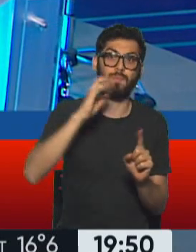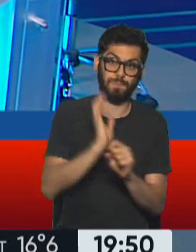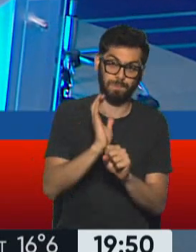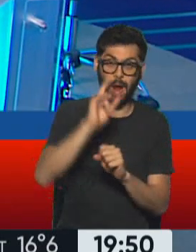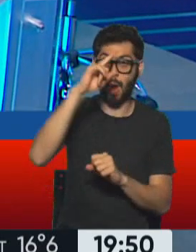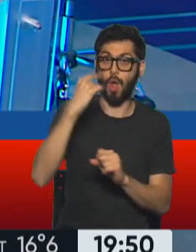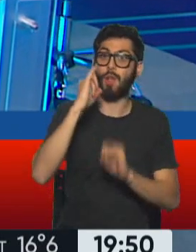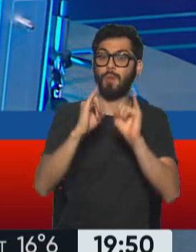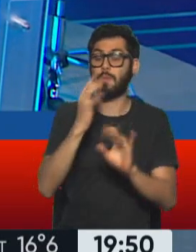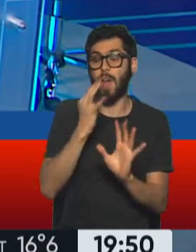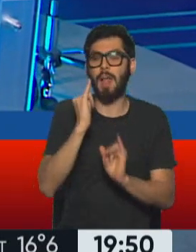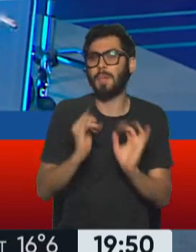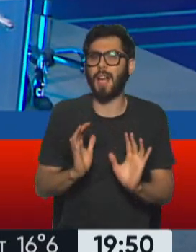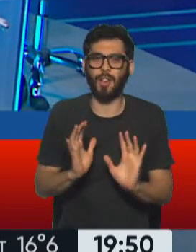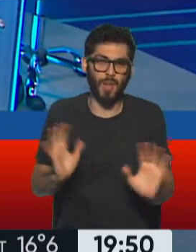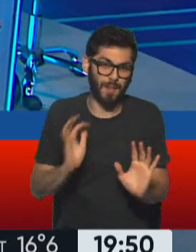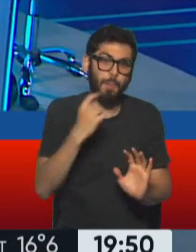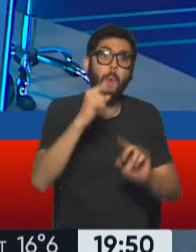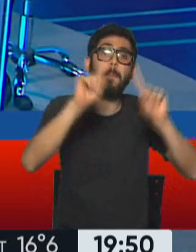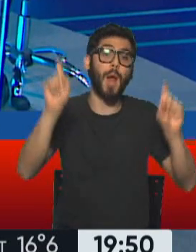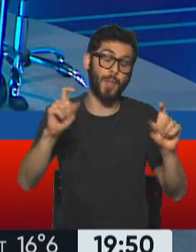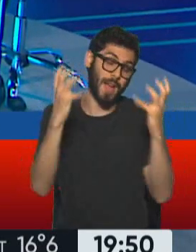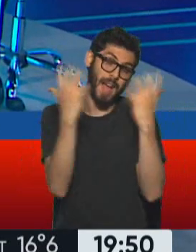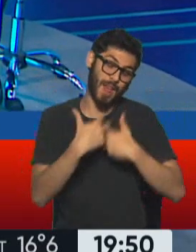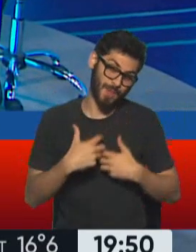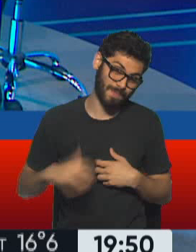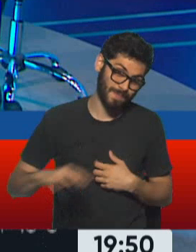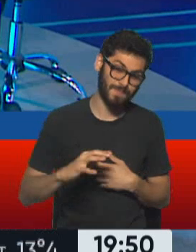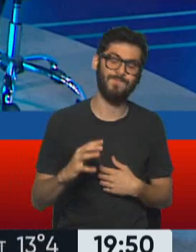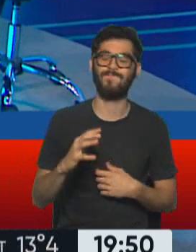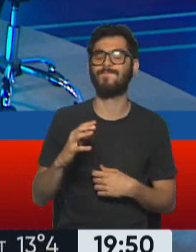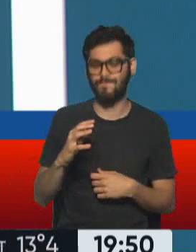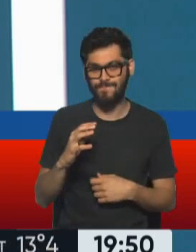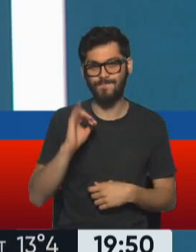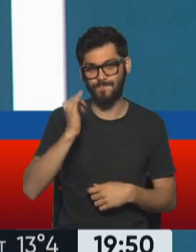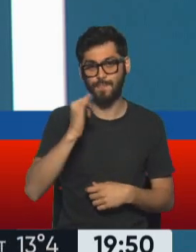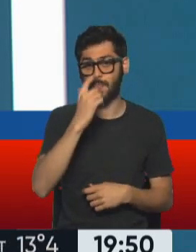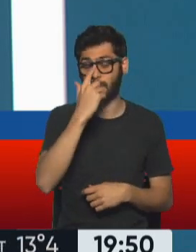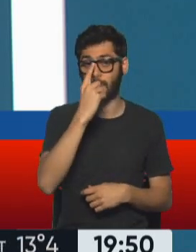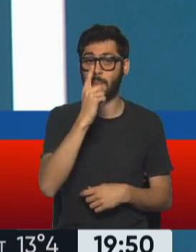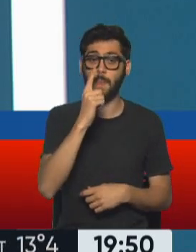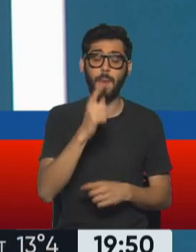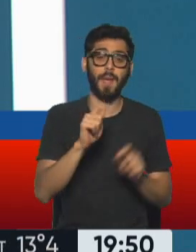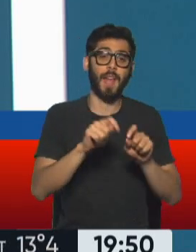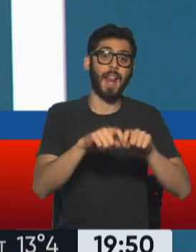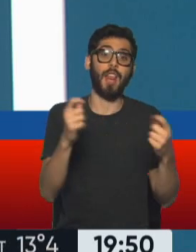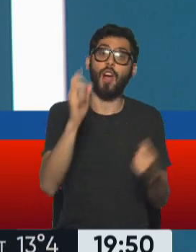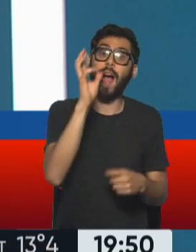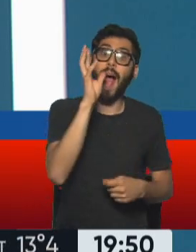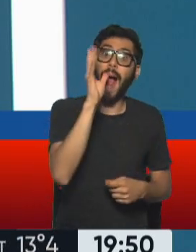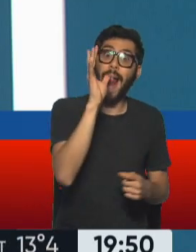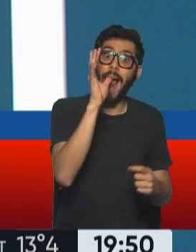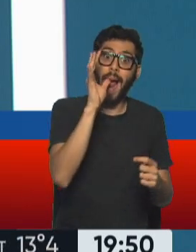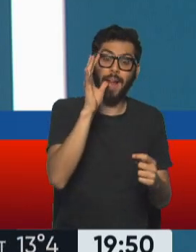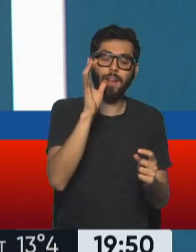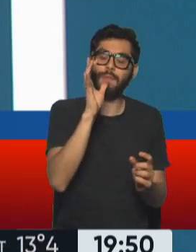No había que explicar demasiado, simplemente con una pregunta dejó todo instalado. Sí, hoy un poco me parece que la tapa de Clarín le sirvió